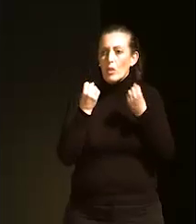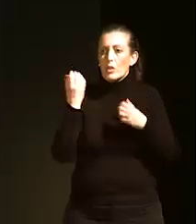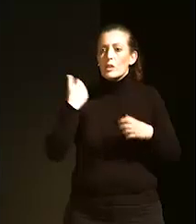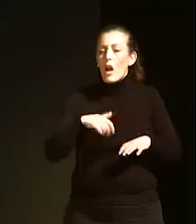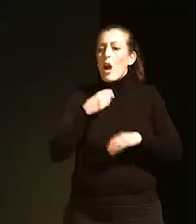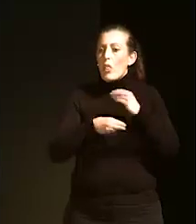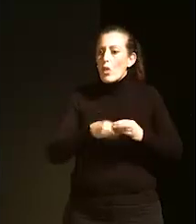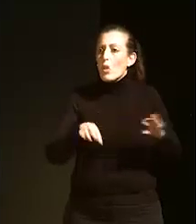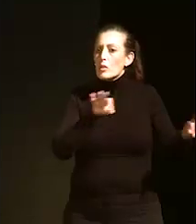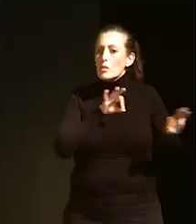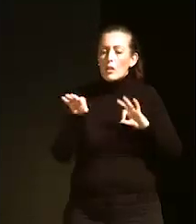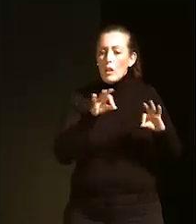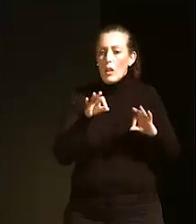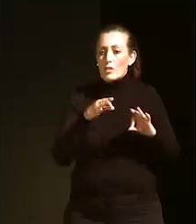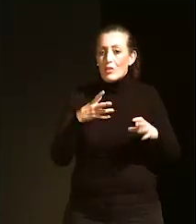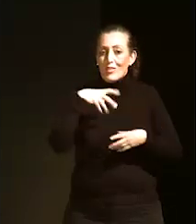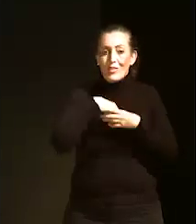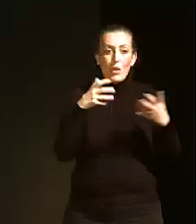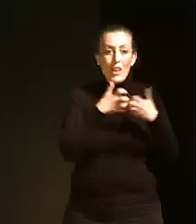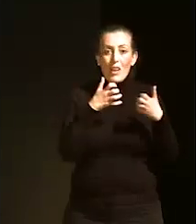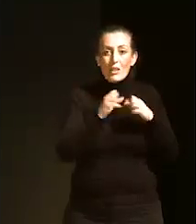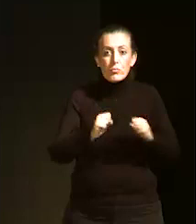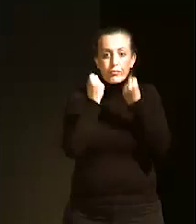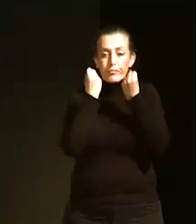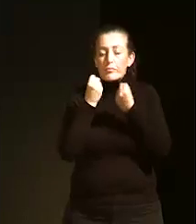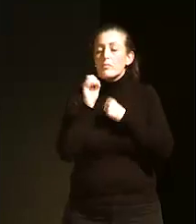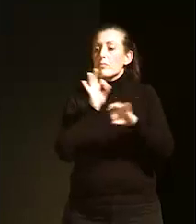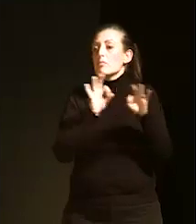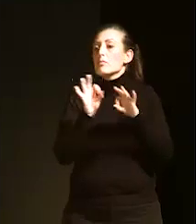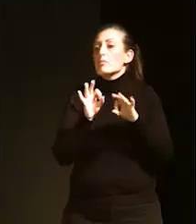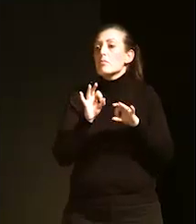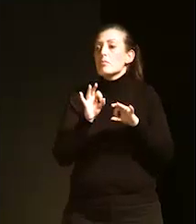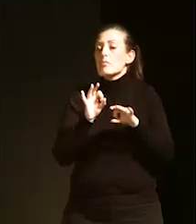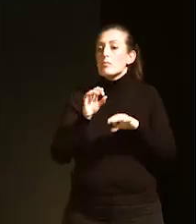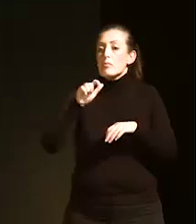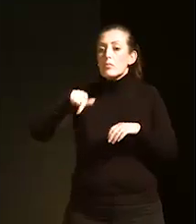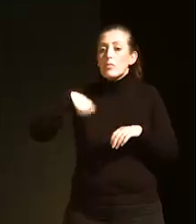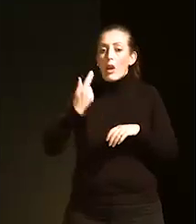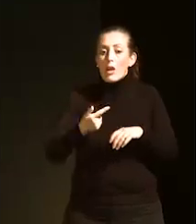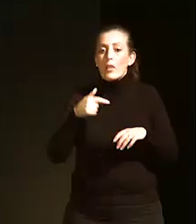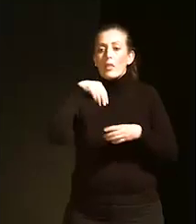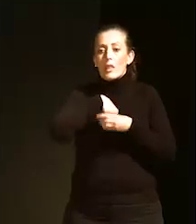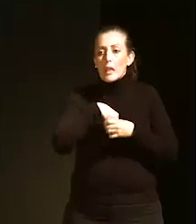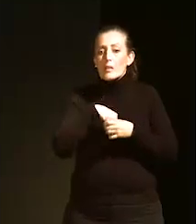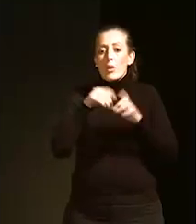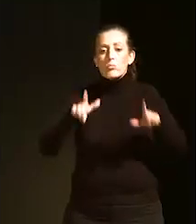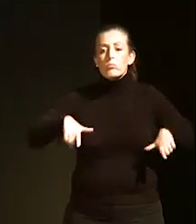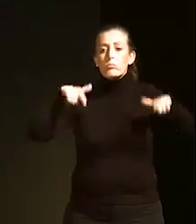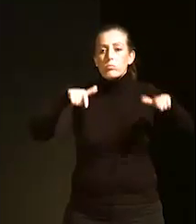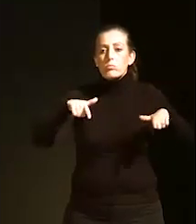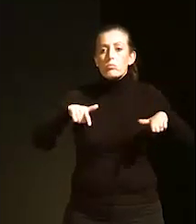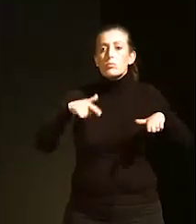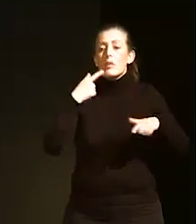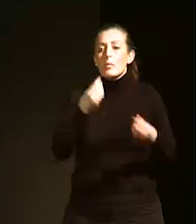teatro y ahora pues en la escena desde un territorio poético también narran